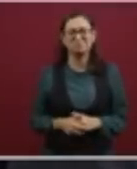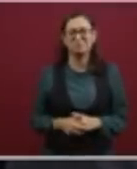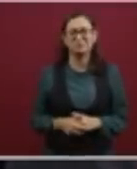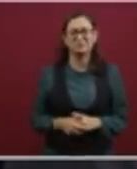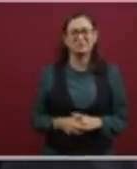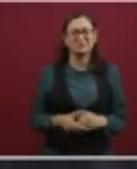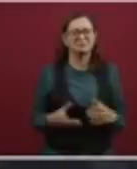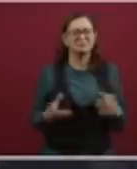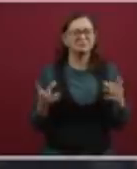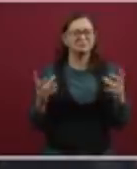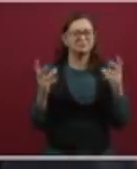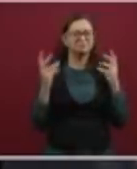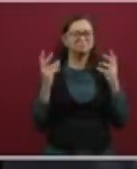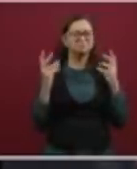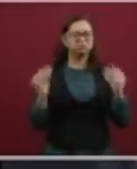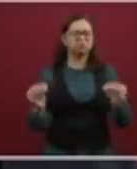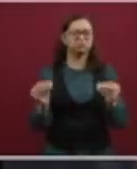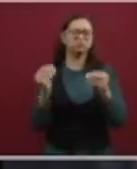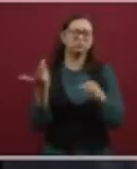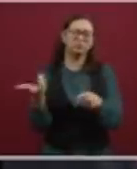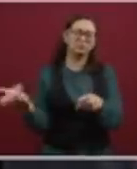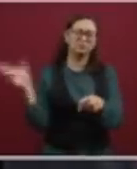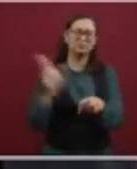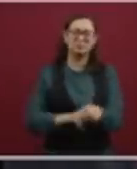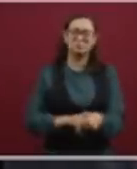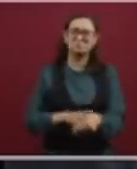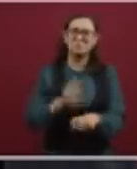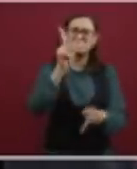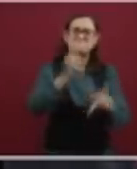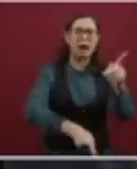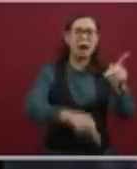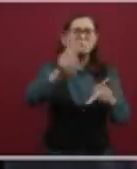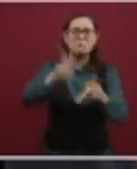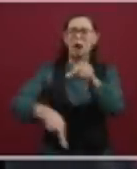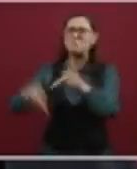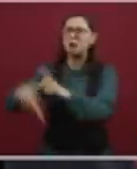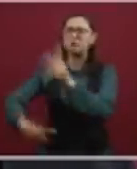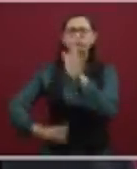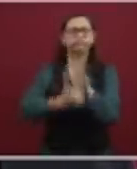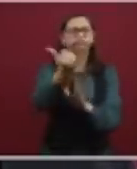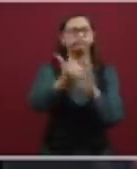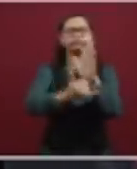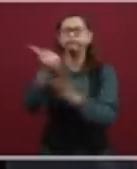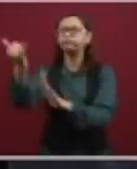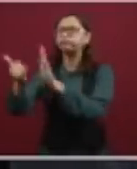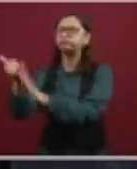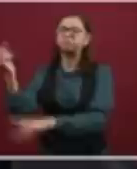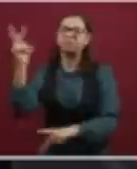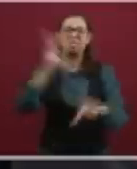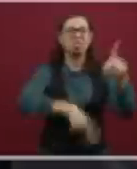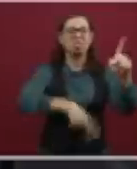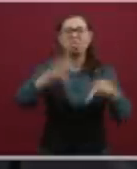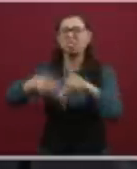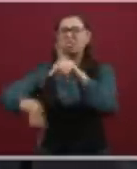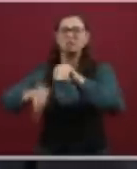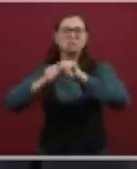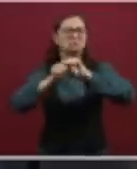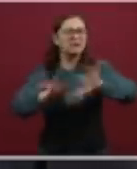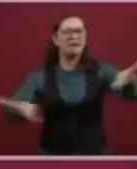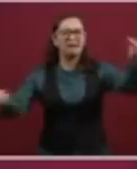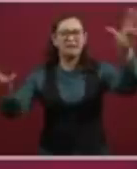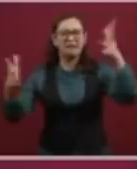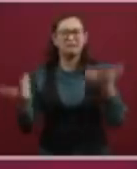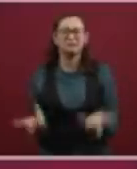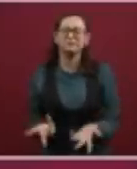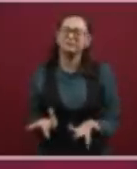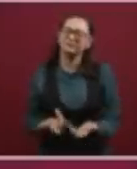cientos de hospitales inconclusos por todo el país. Entonces, todo eso lo